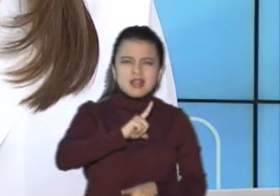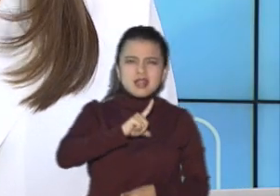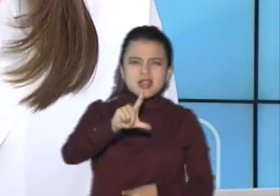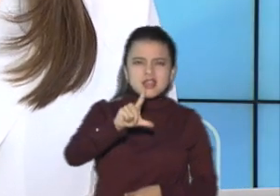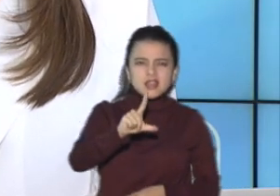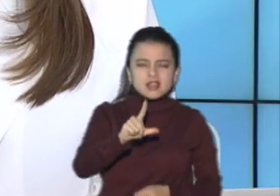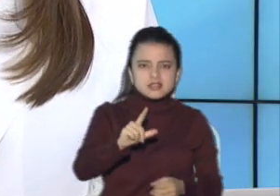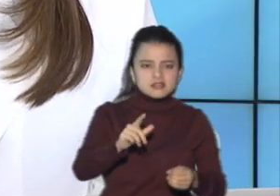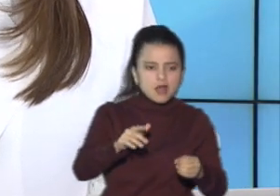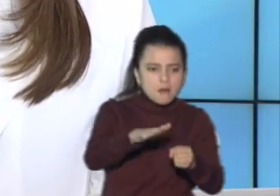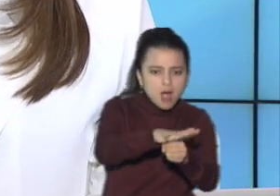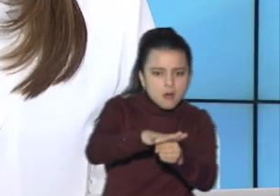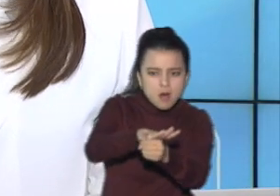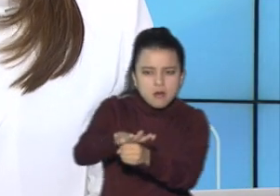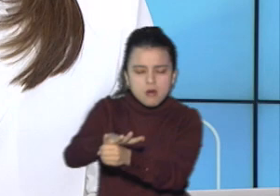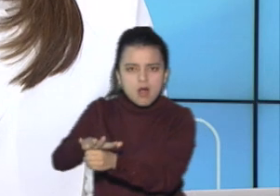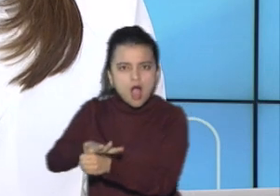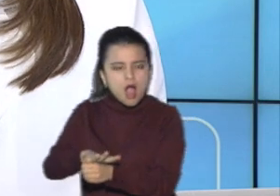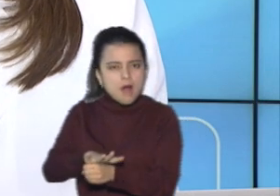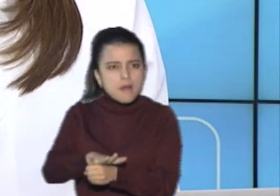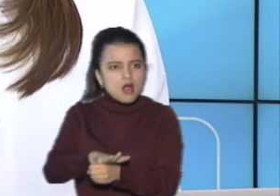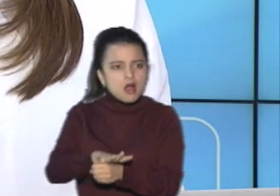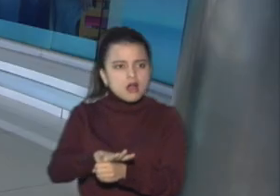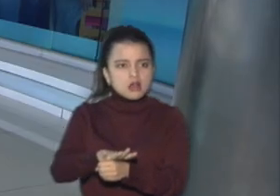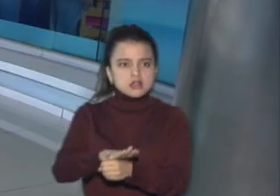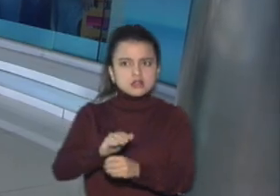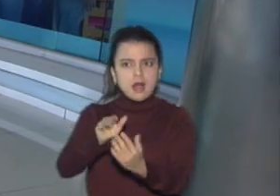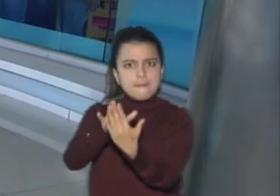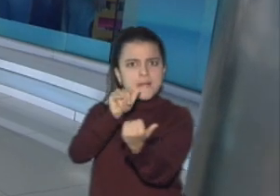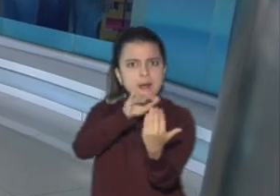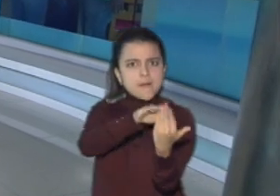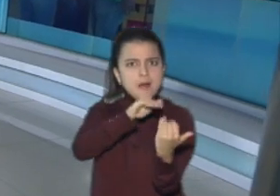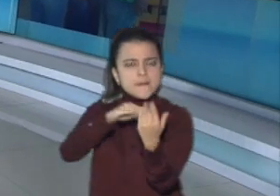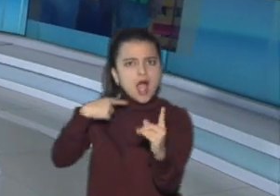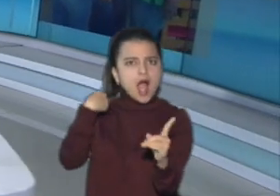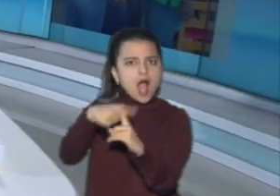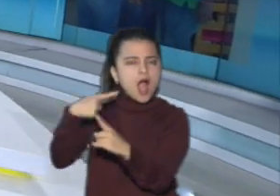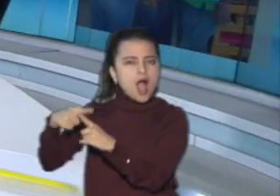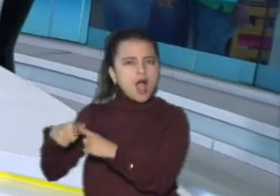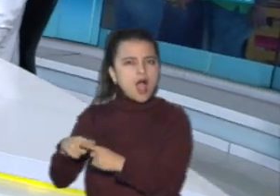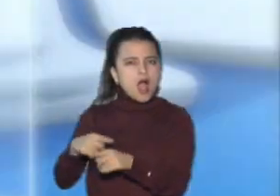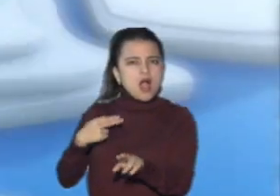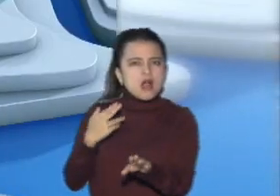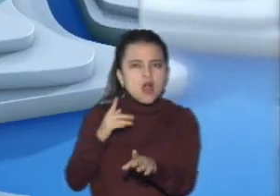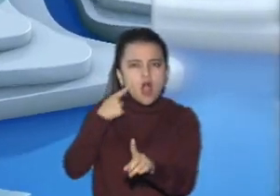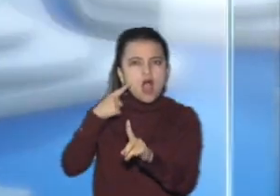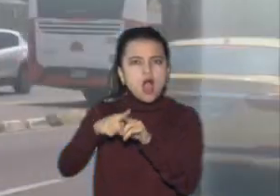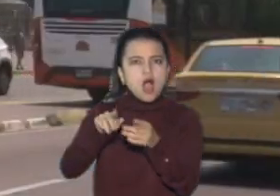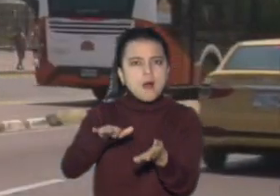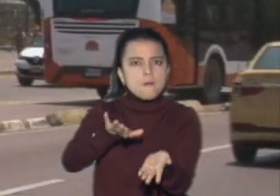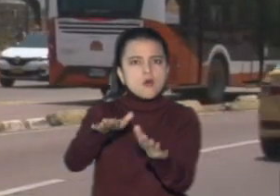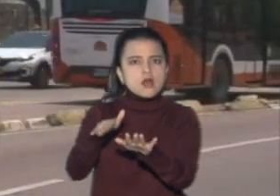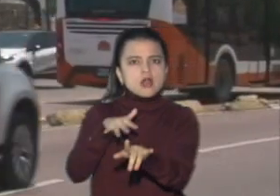Las autoridades crearon una ruta de protección. Tatiana, buenos días. ¿Cuál es ese plan?